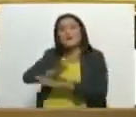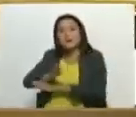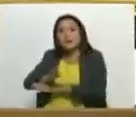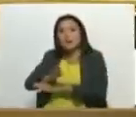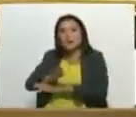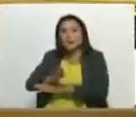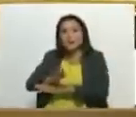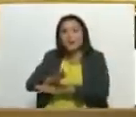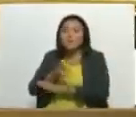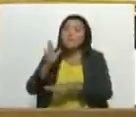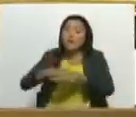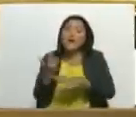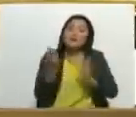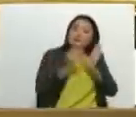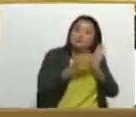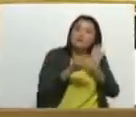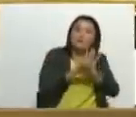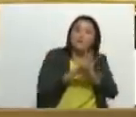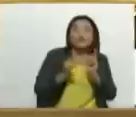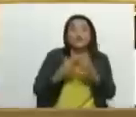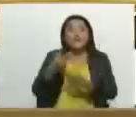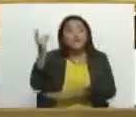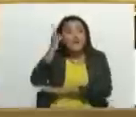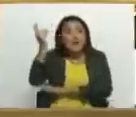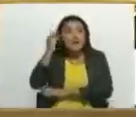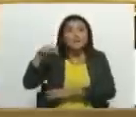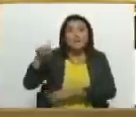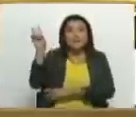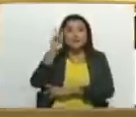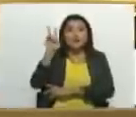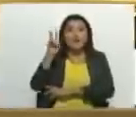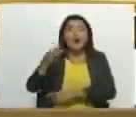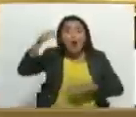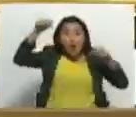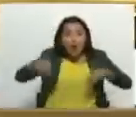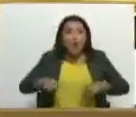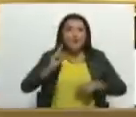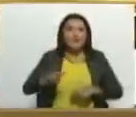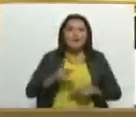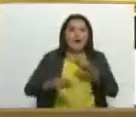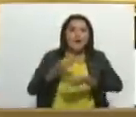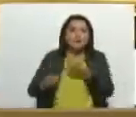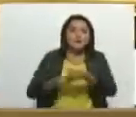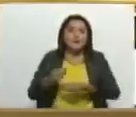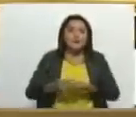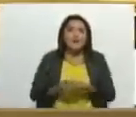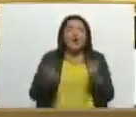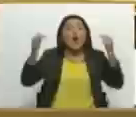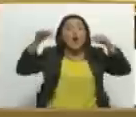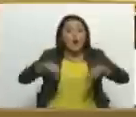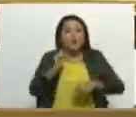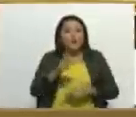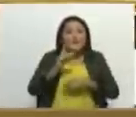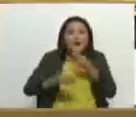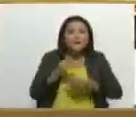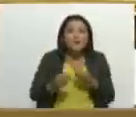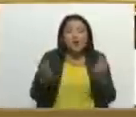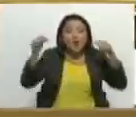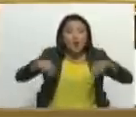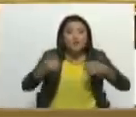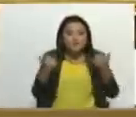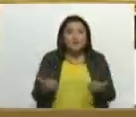en la ley. Que la Fiscalía General de la República actúe y actúe hoy. Que actúe y hoy